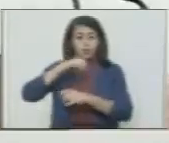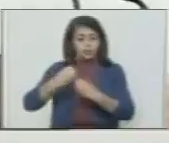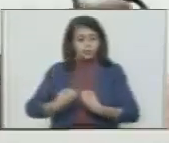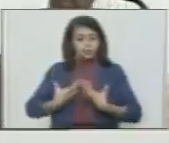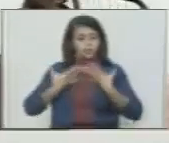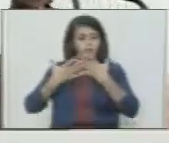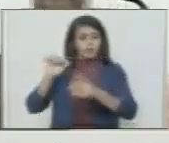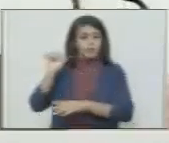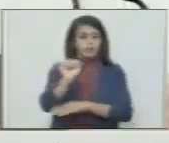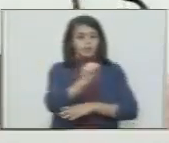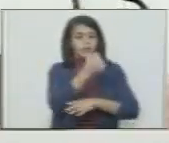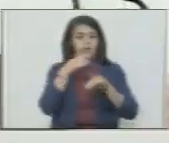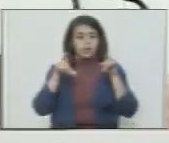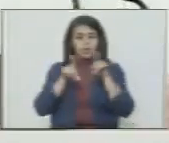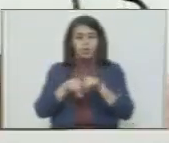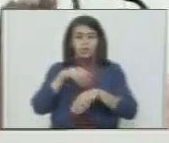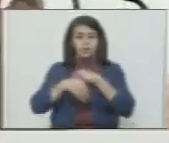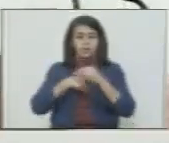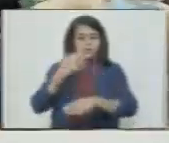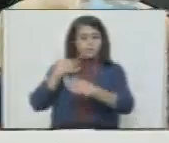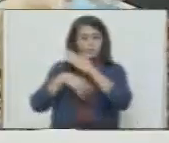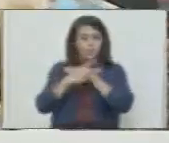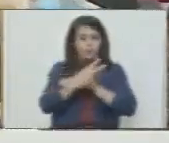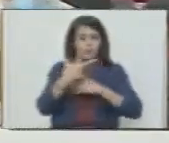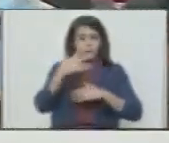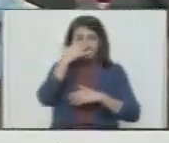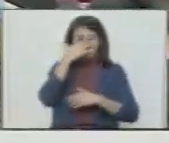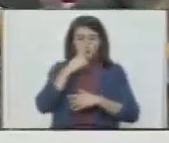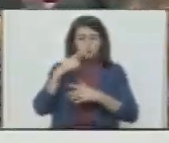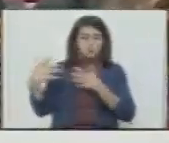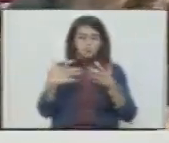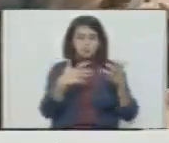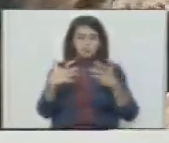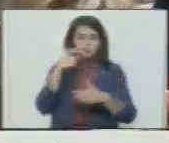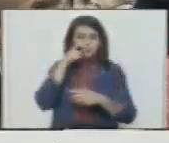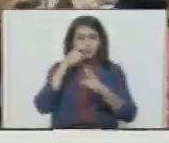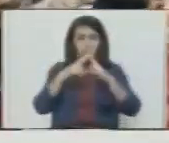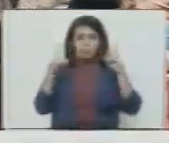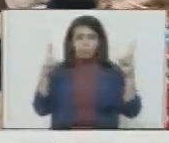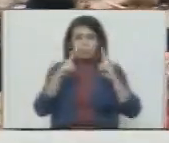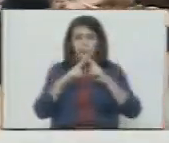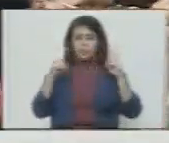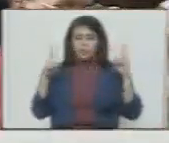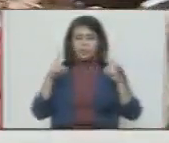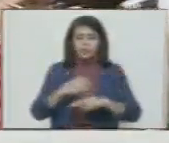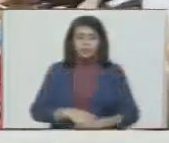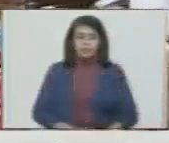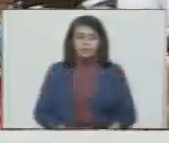nuestras almas para vencer como vencimos aquel 23 de febrero en la batalla de los puentes.